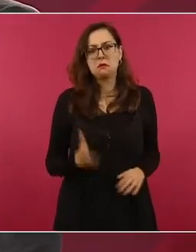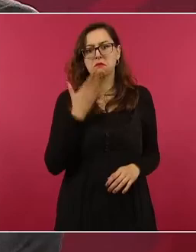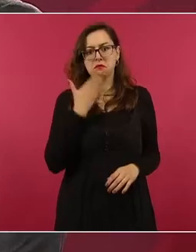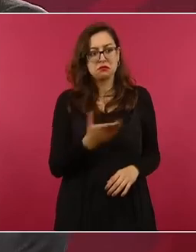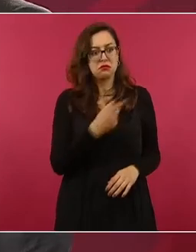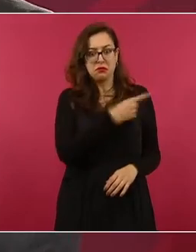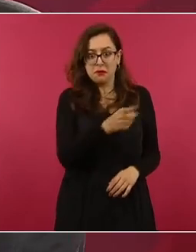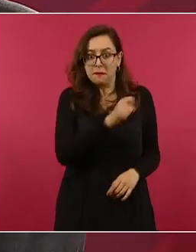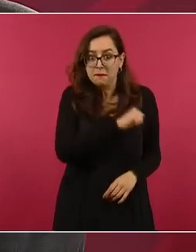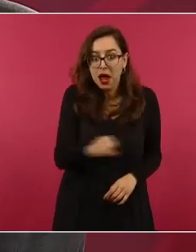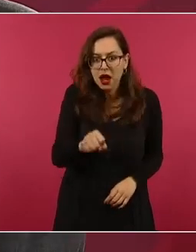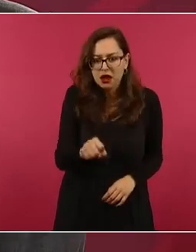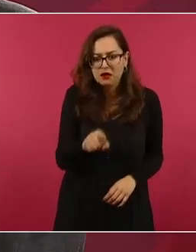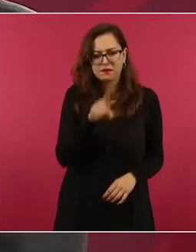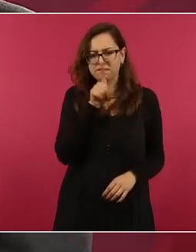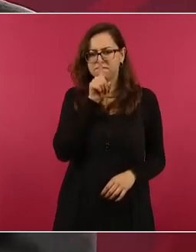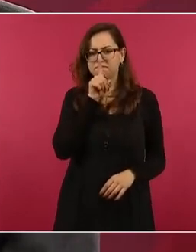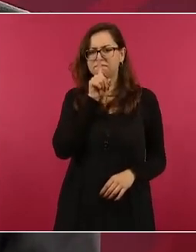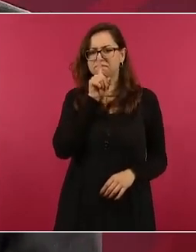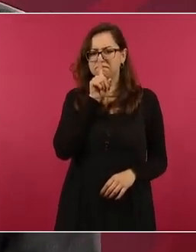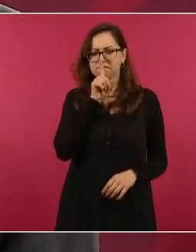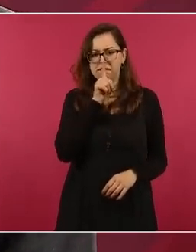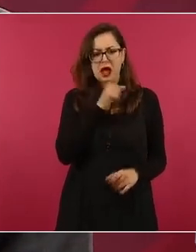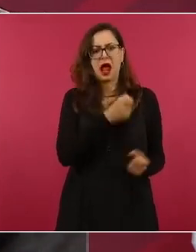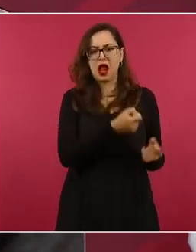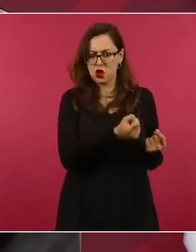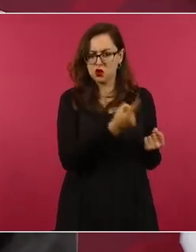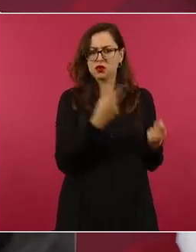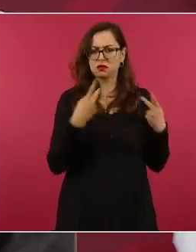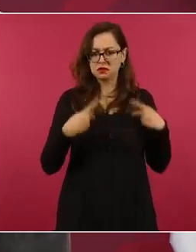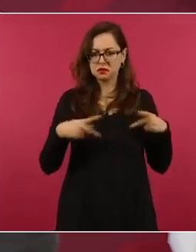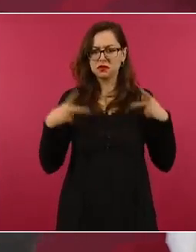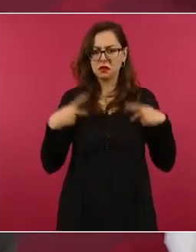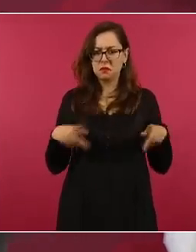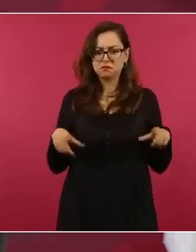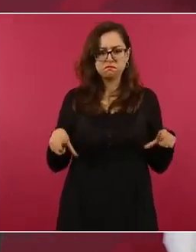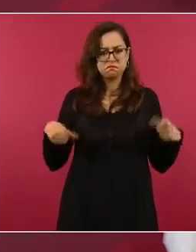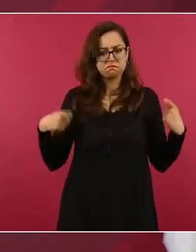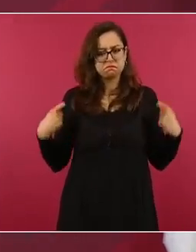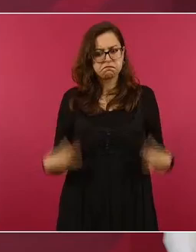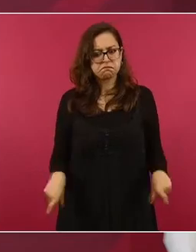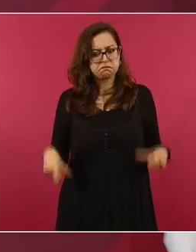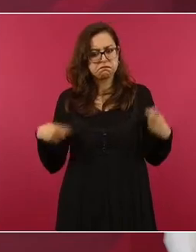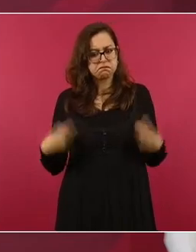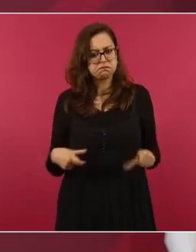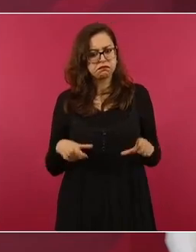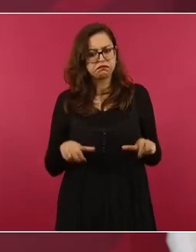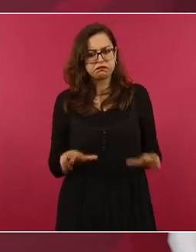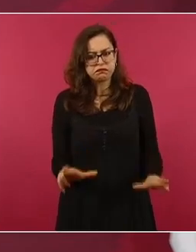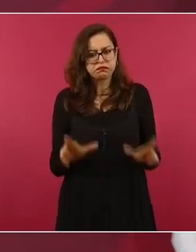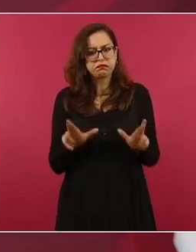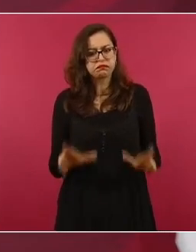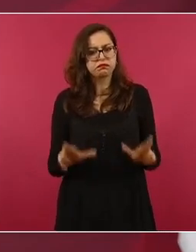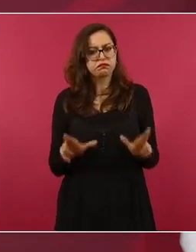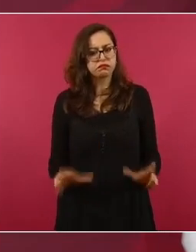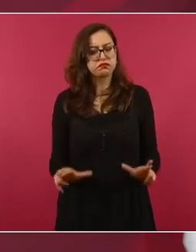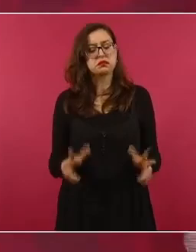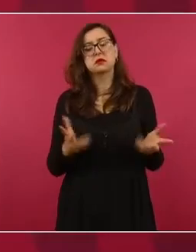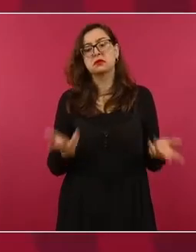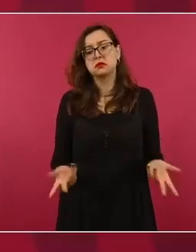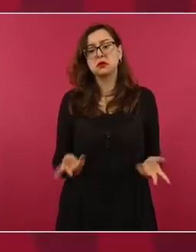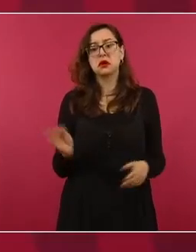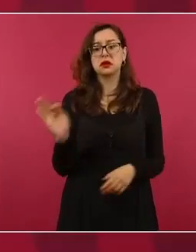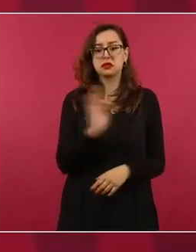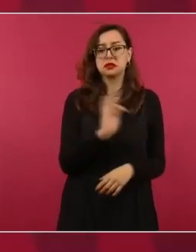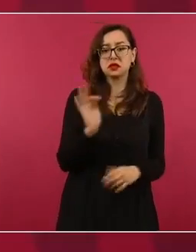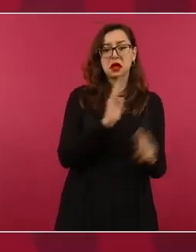Hay gente que tiene un patrimonio que lo heredó